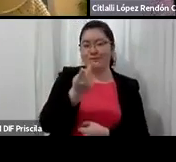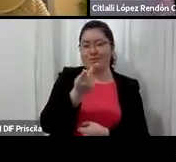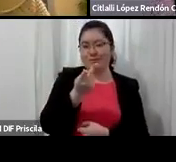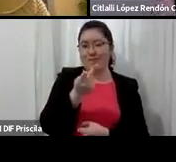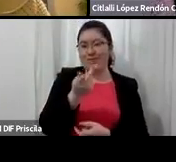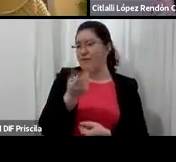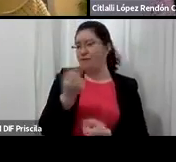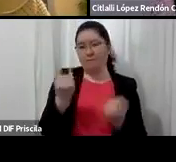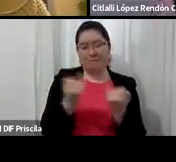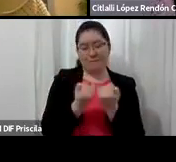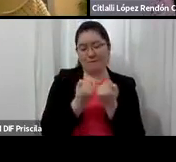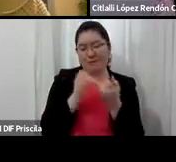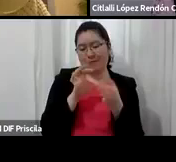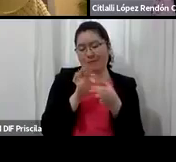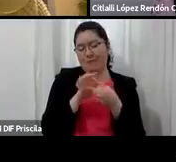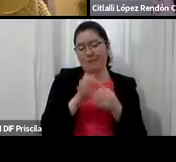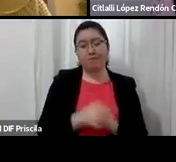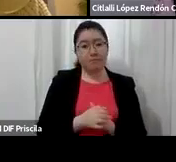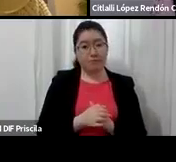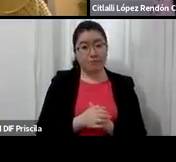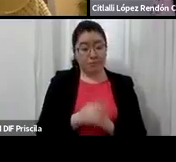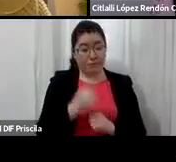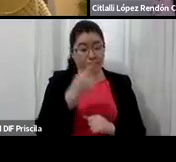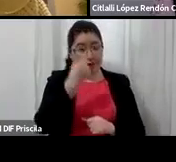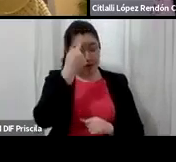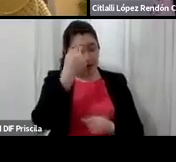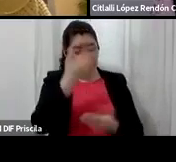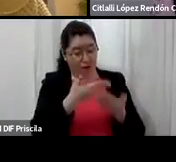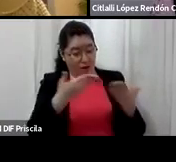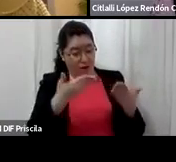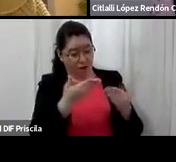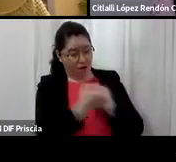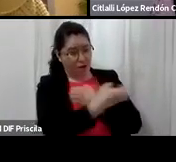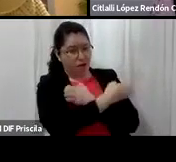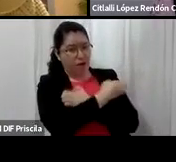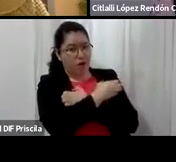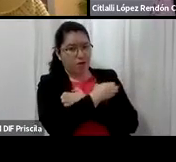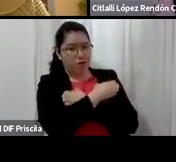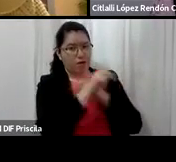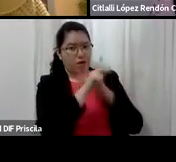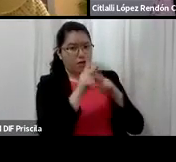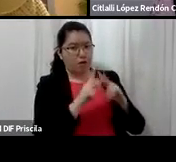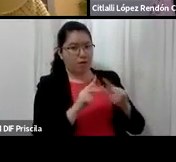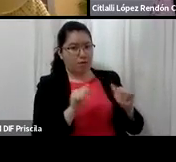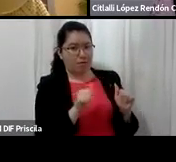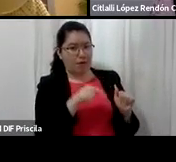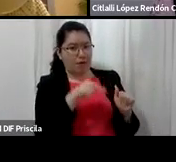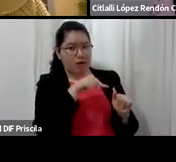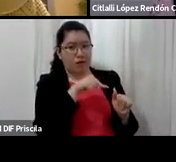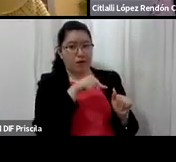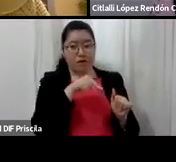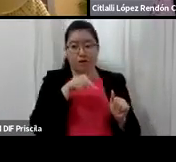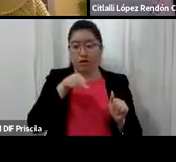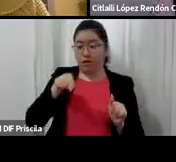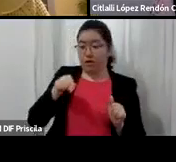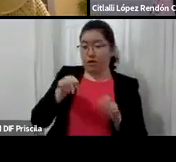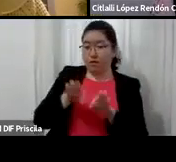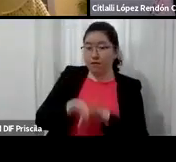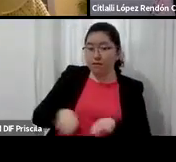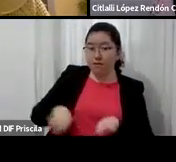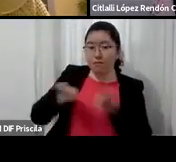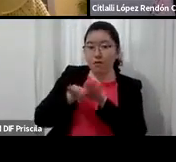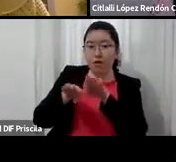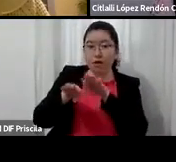Es fundamental para poder hablar de educación para la paz, tener estos conceptos que ustedes en este momento han de alguna